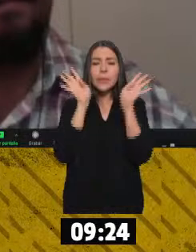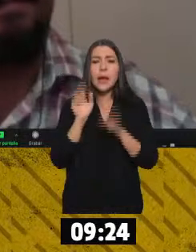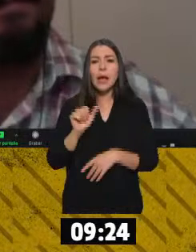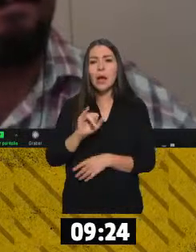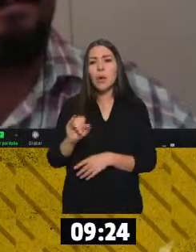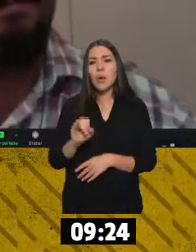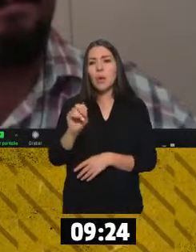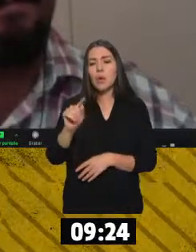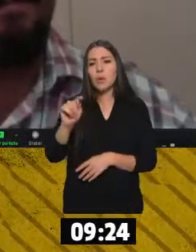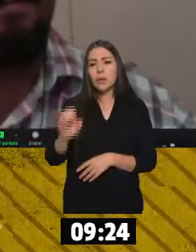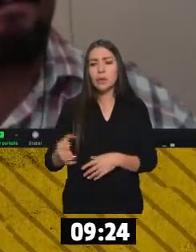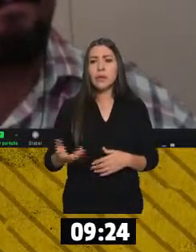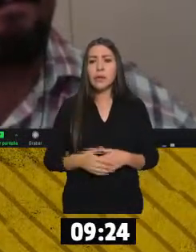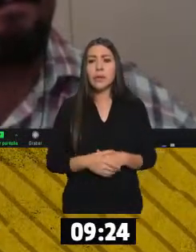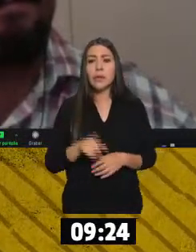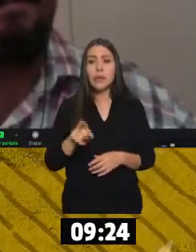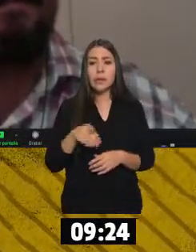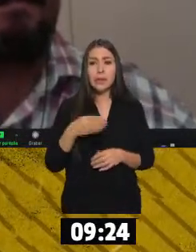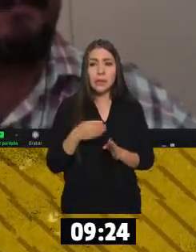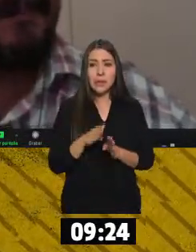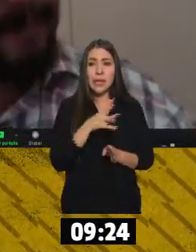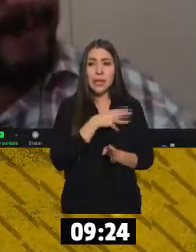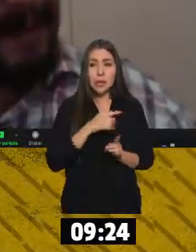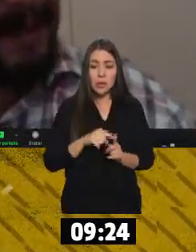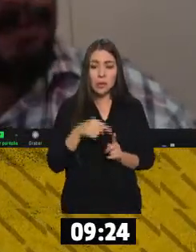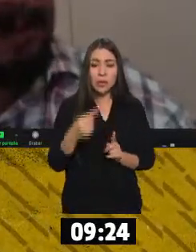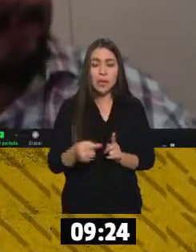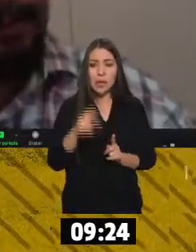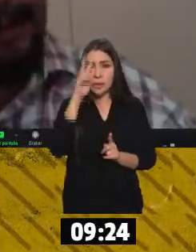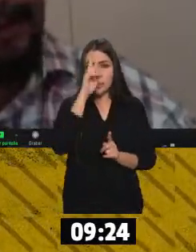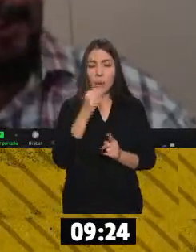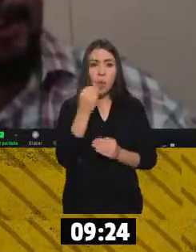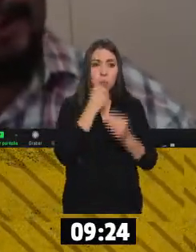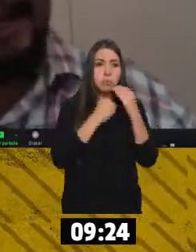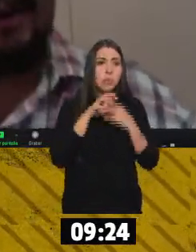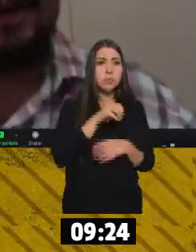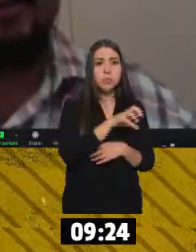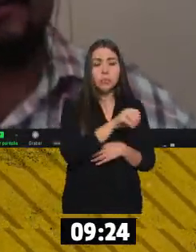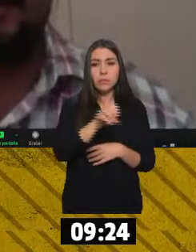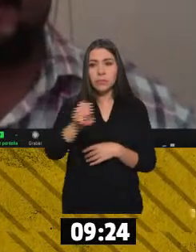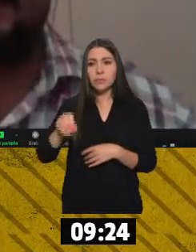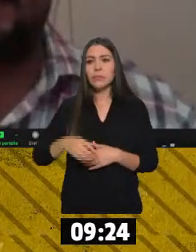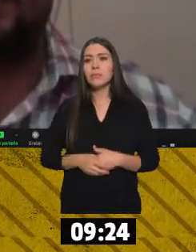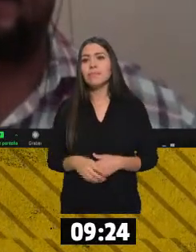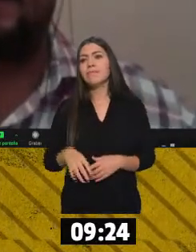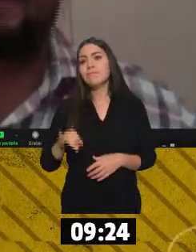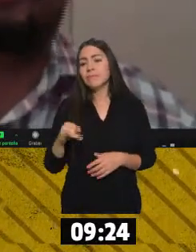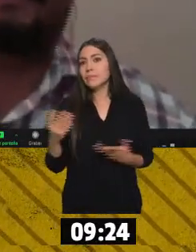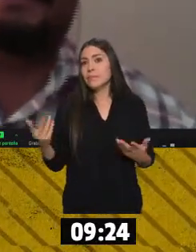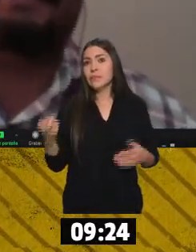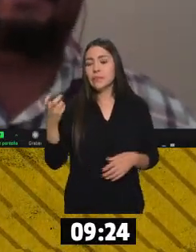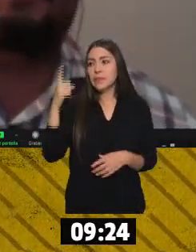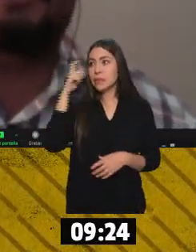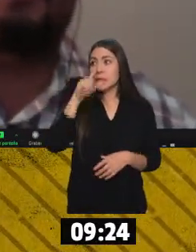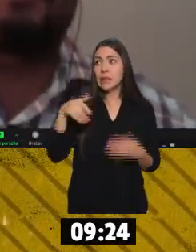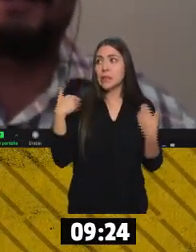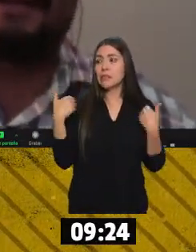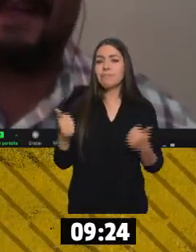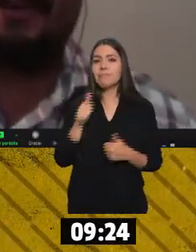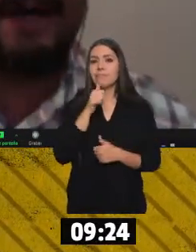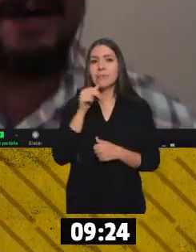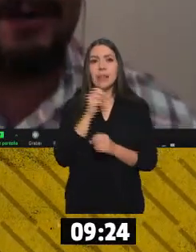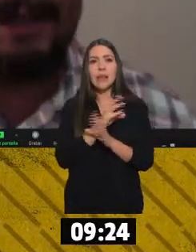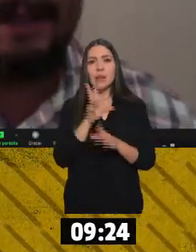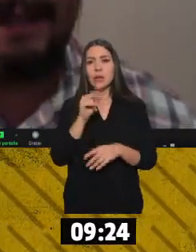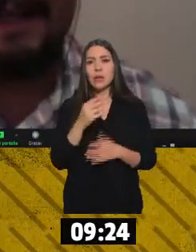las que son carniceras y carnívoras, ¿verdad? Es un tema muy complicado que no hemos terminado de entender. O sea, por ejemplo, había este